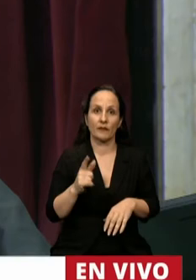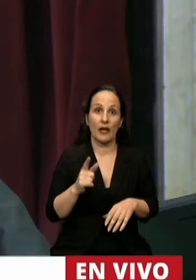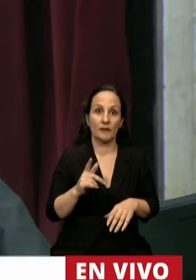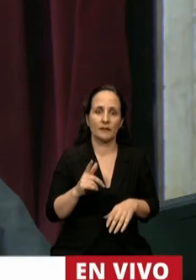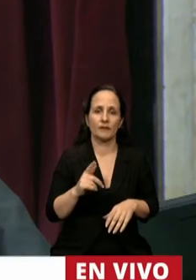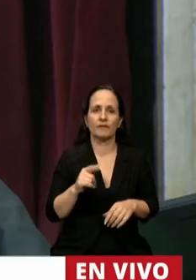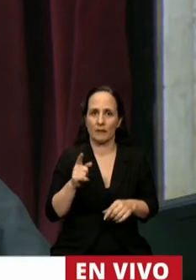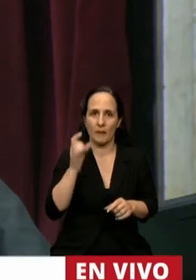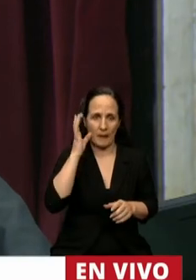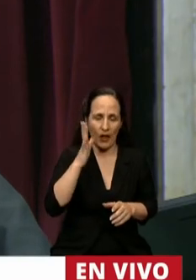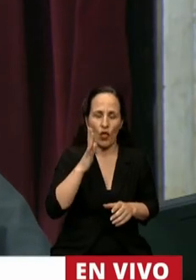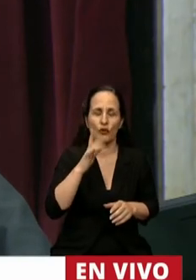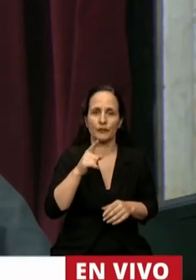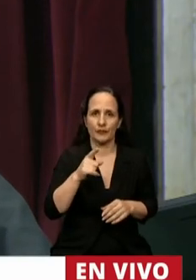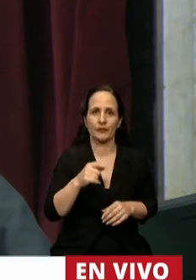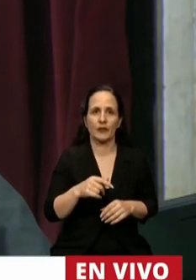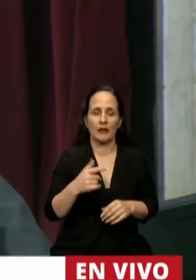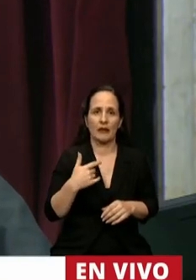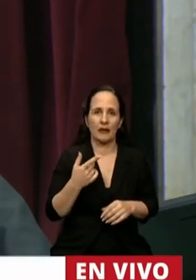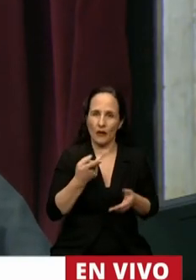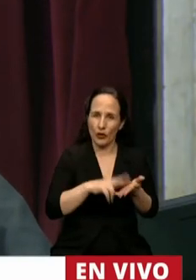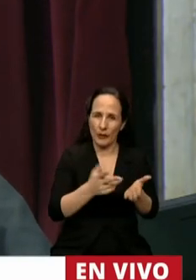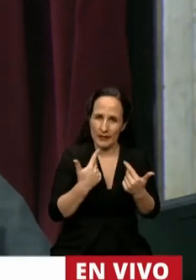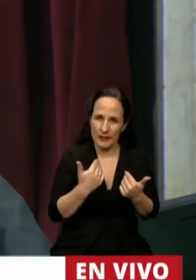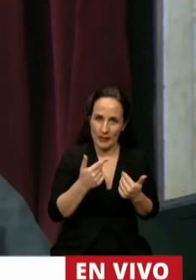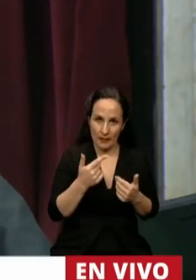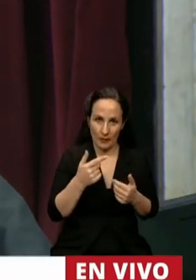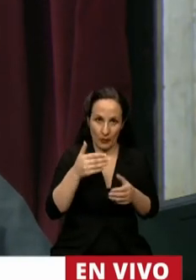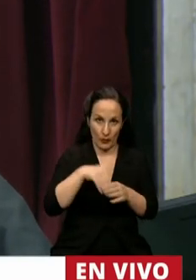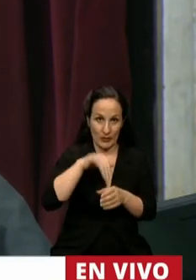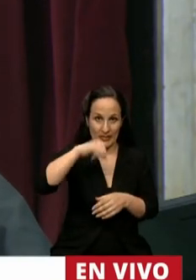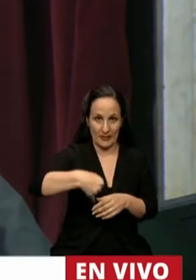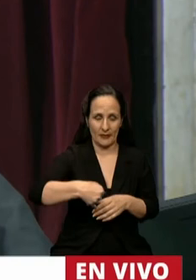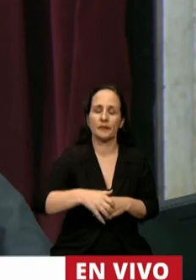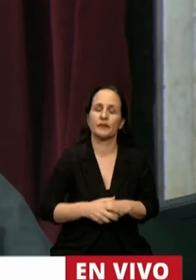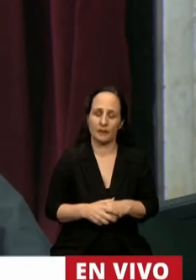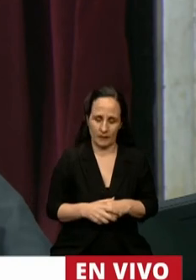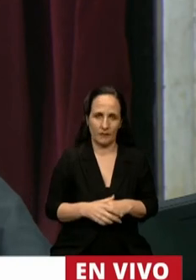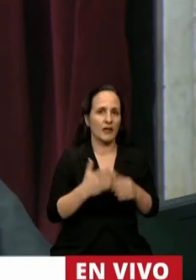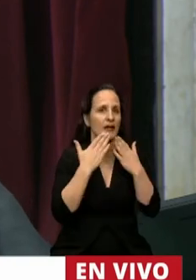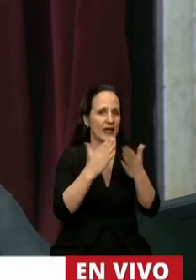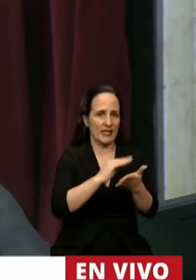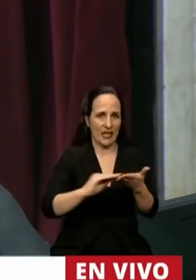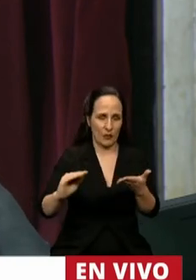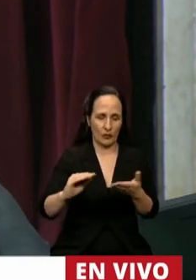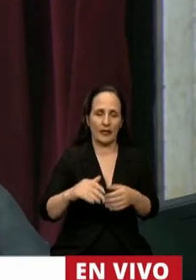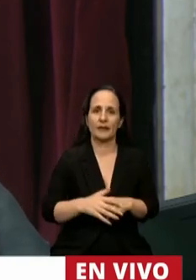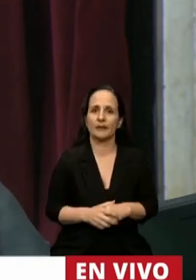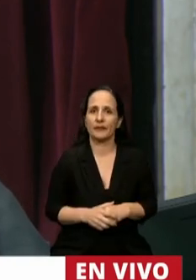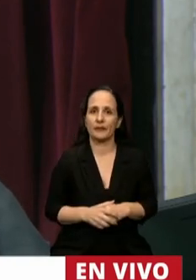Ausente. Positivo. Perdón, diputada. ¿Me reitera? ¿Positivo? Positivo mi voto. Gracias, diputada.